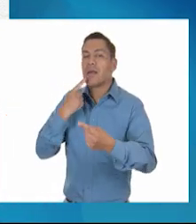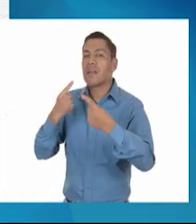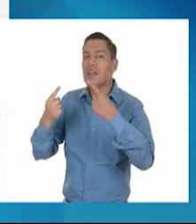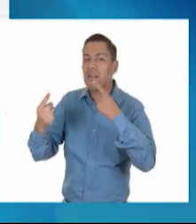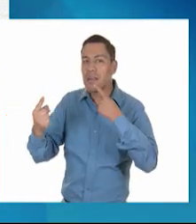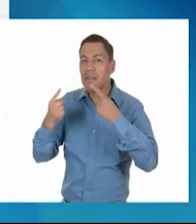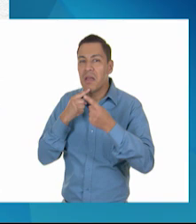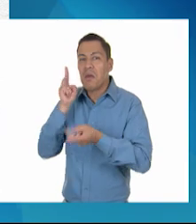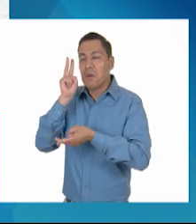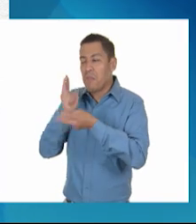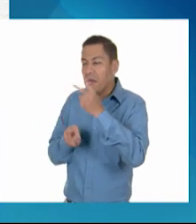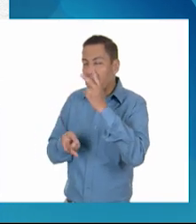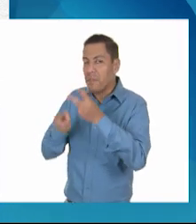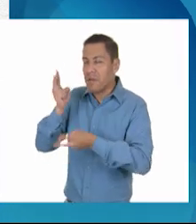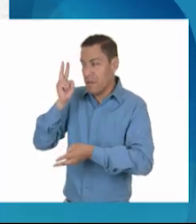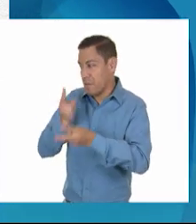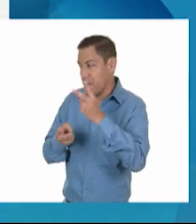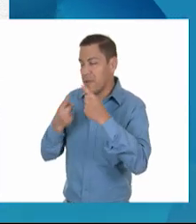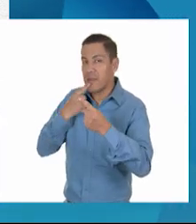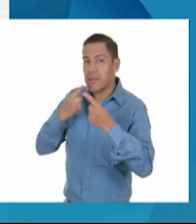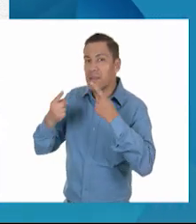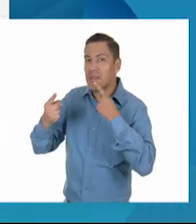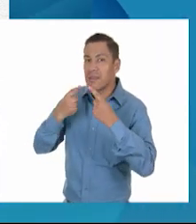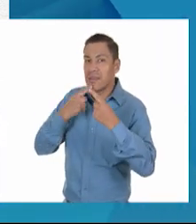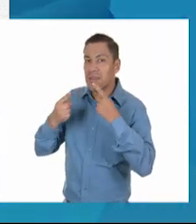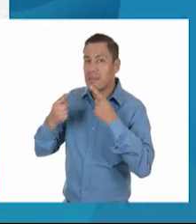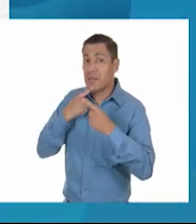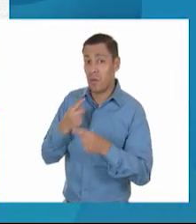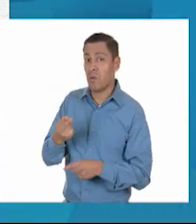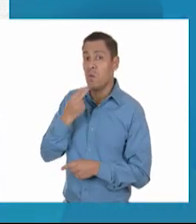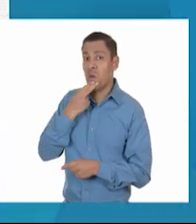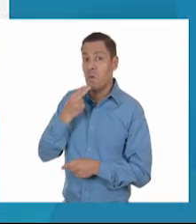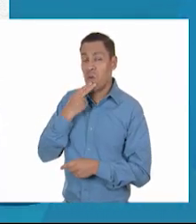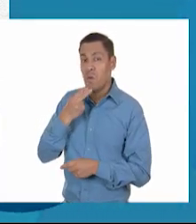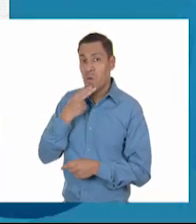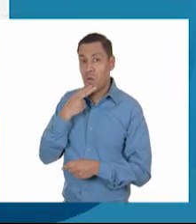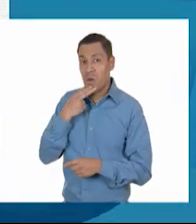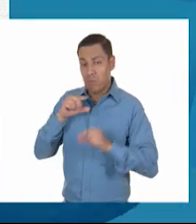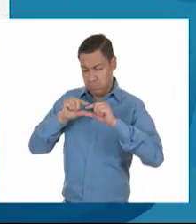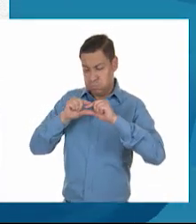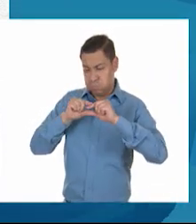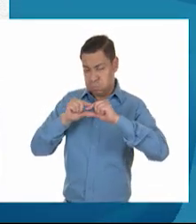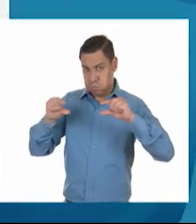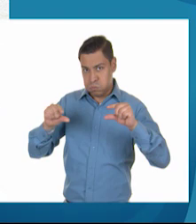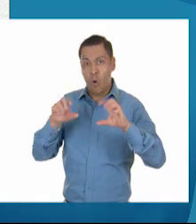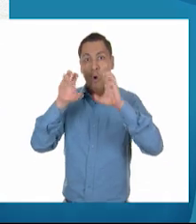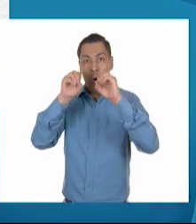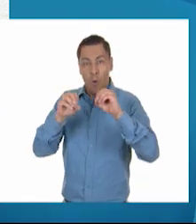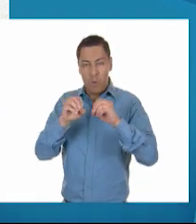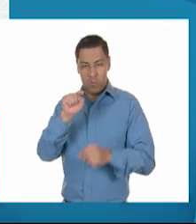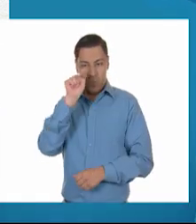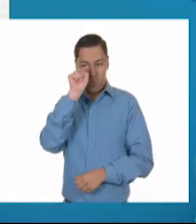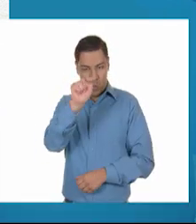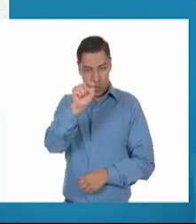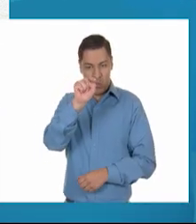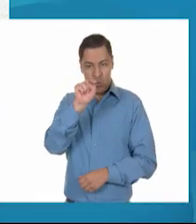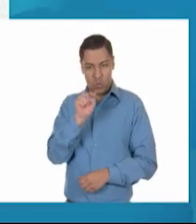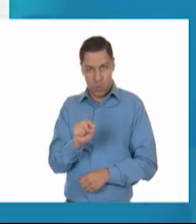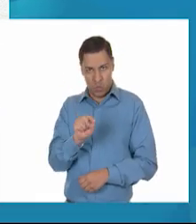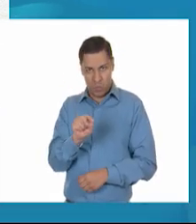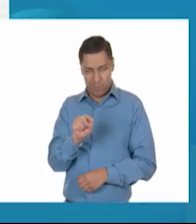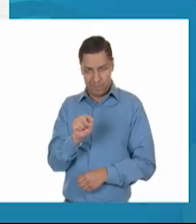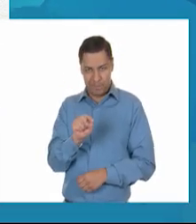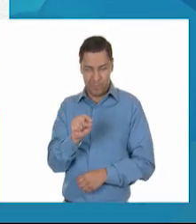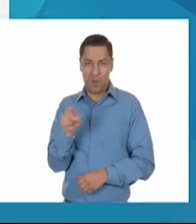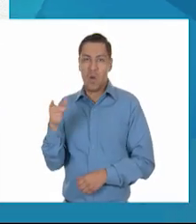en el momento actual. En este tipo de discurso utilizarás guión largo o dos puntos para diferenciar lo que cada